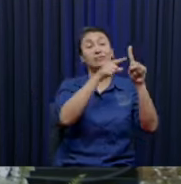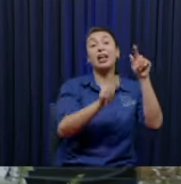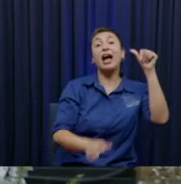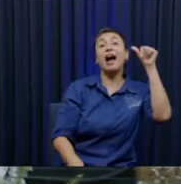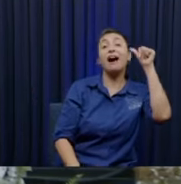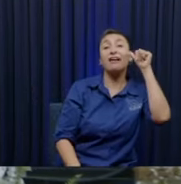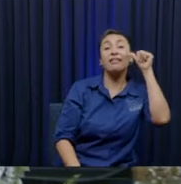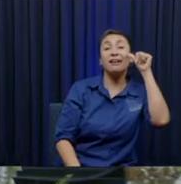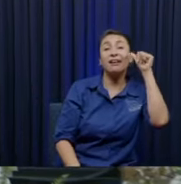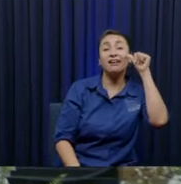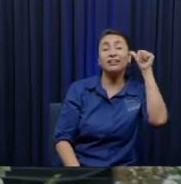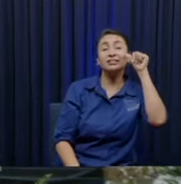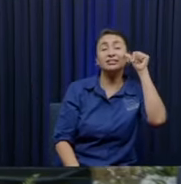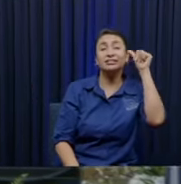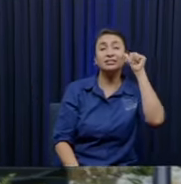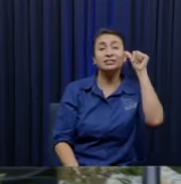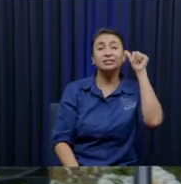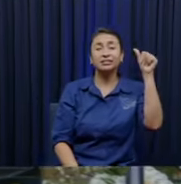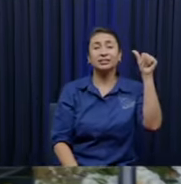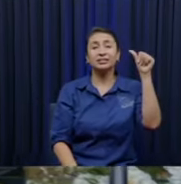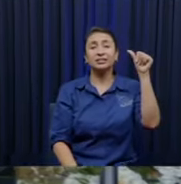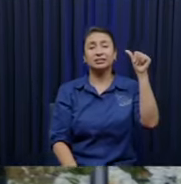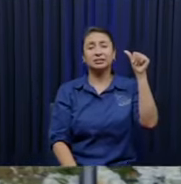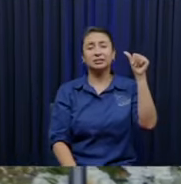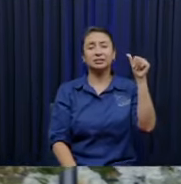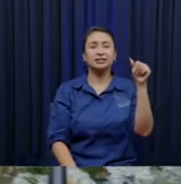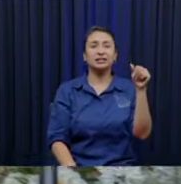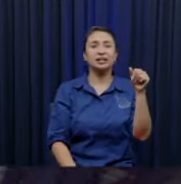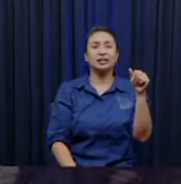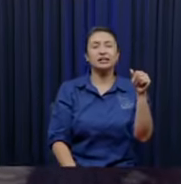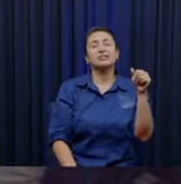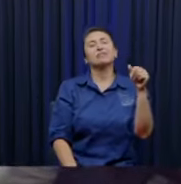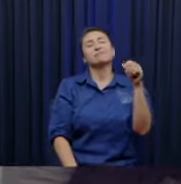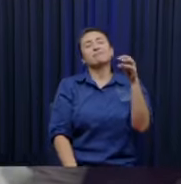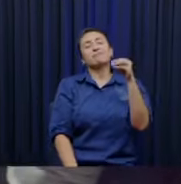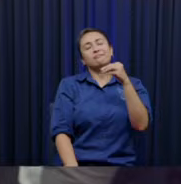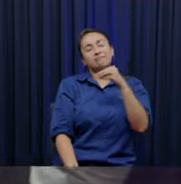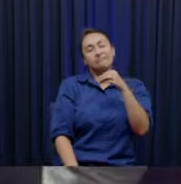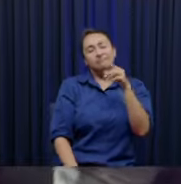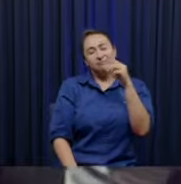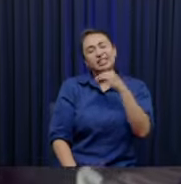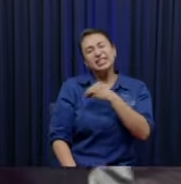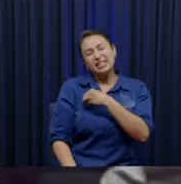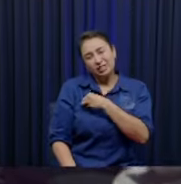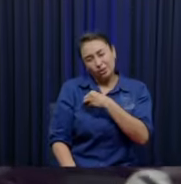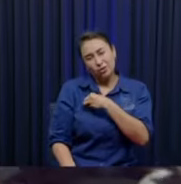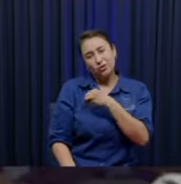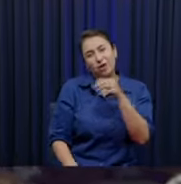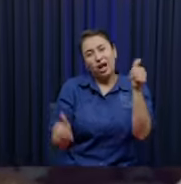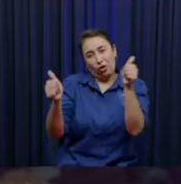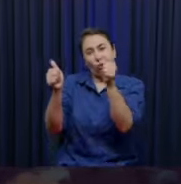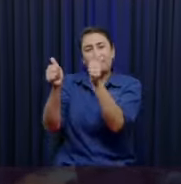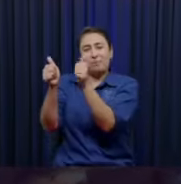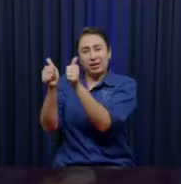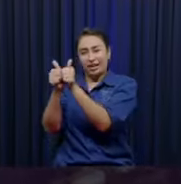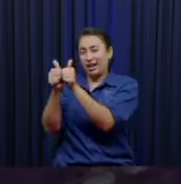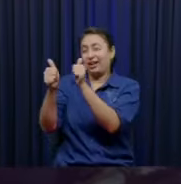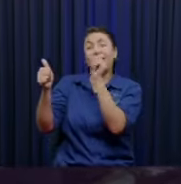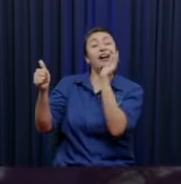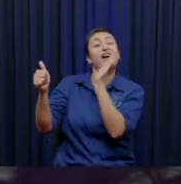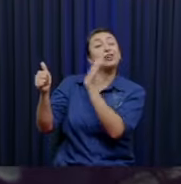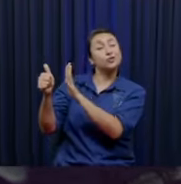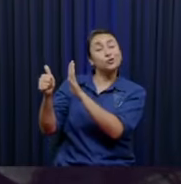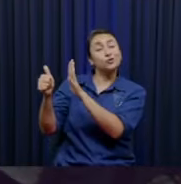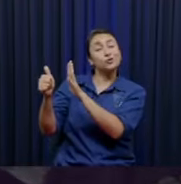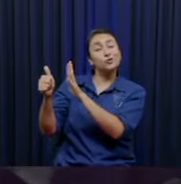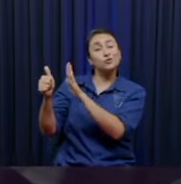un aplauso al Rey bendito. ¿Y por qué pagó? ¿Sí? ¿Me di a entender o no? Vale. Entonces ahora no